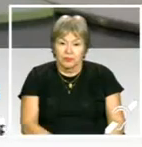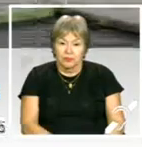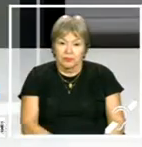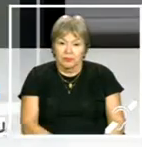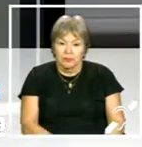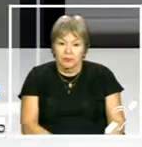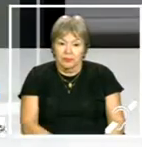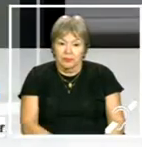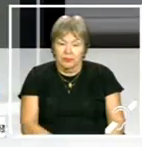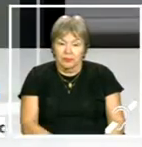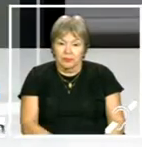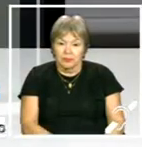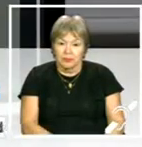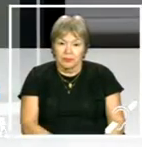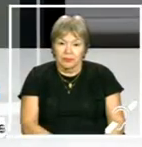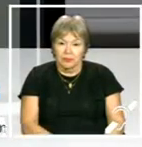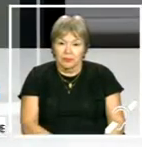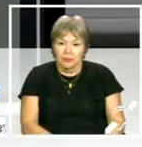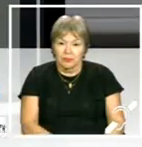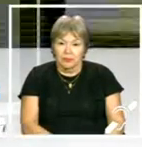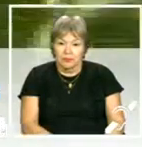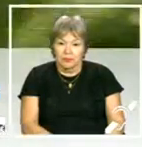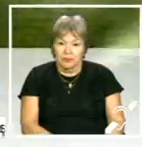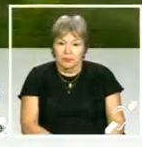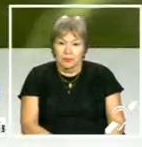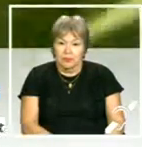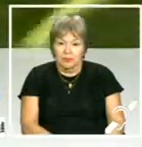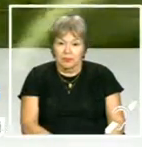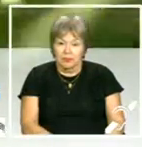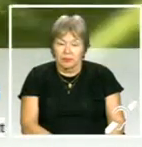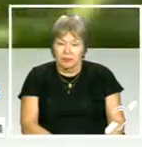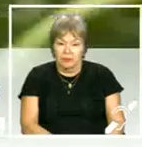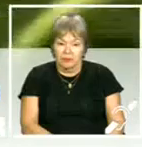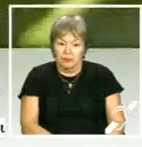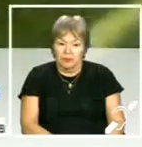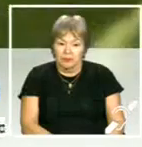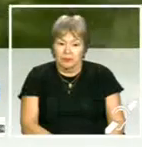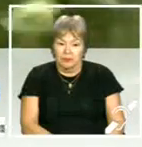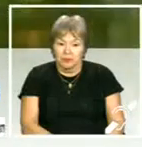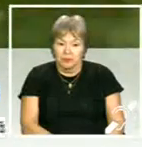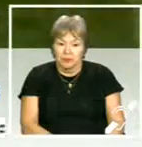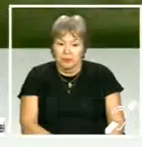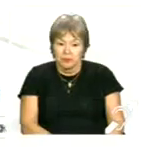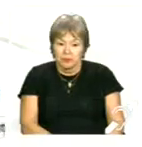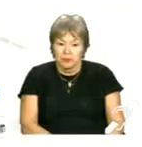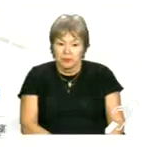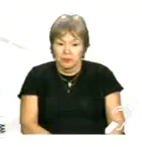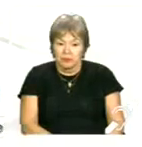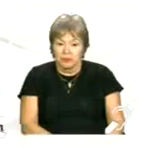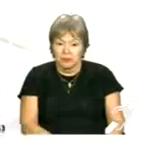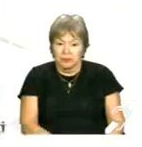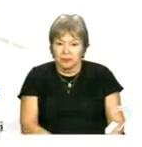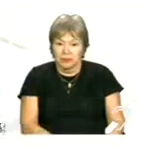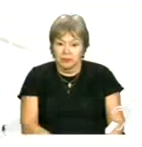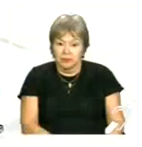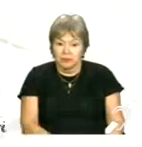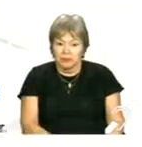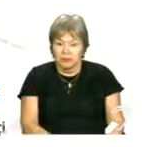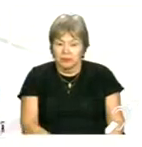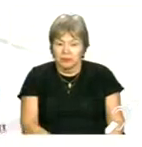están completamente pavimentados, alterados por la actividad humana, donde no es